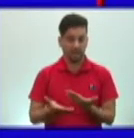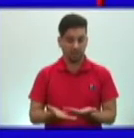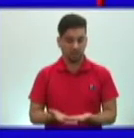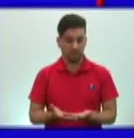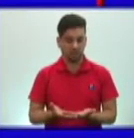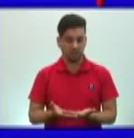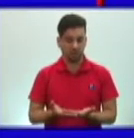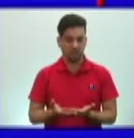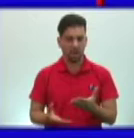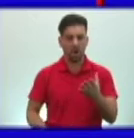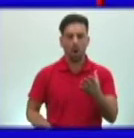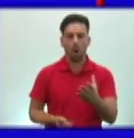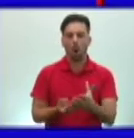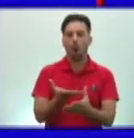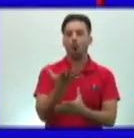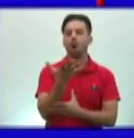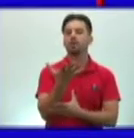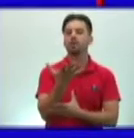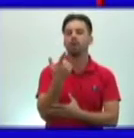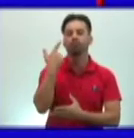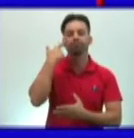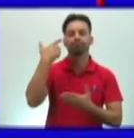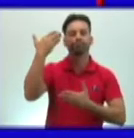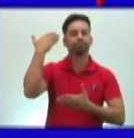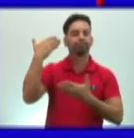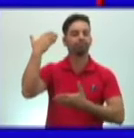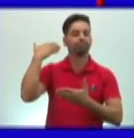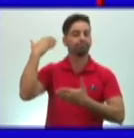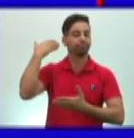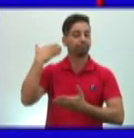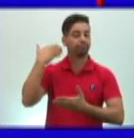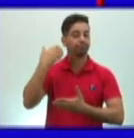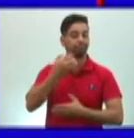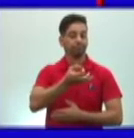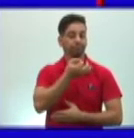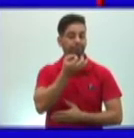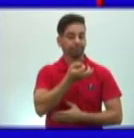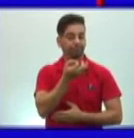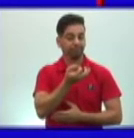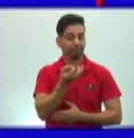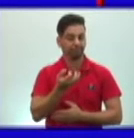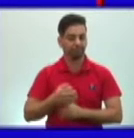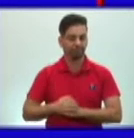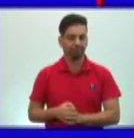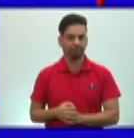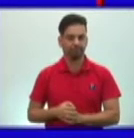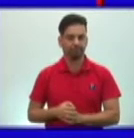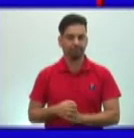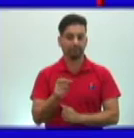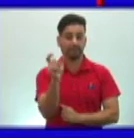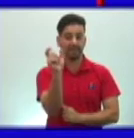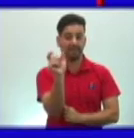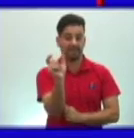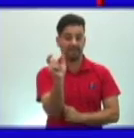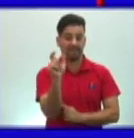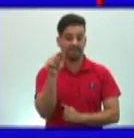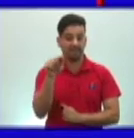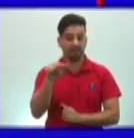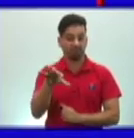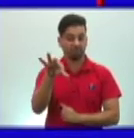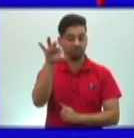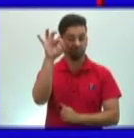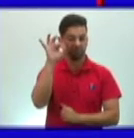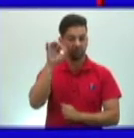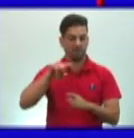al origen de la evocación. Fíjense qué otra curiosidad. La conmemoración se toma de un